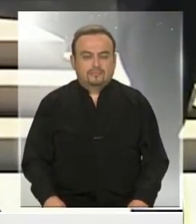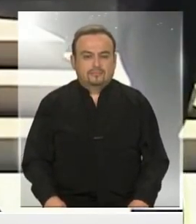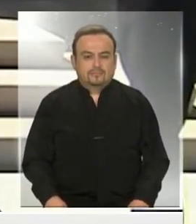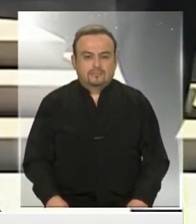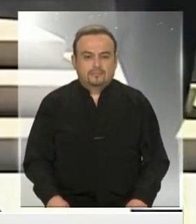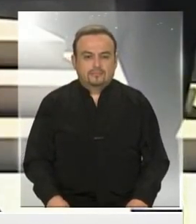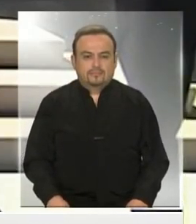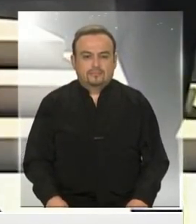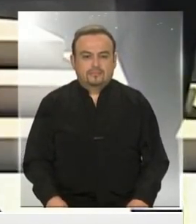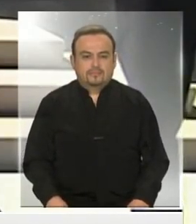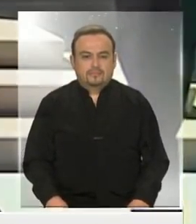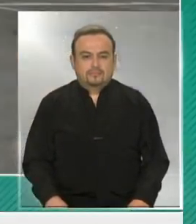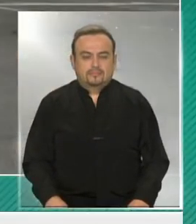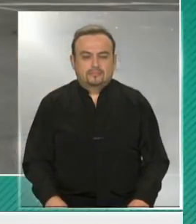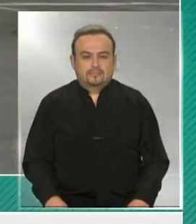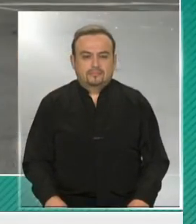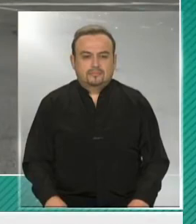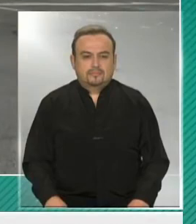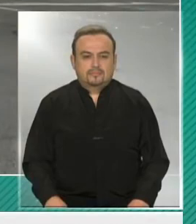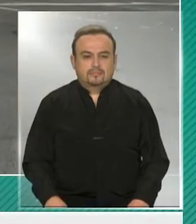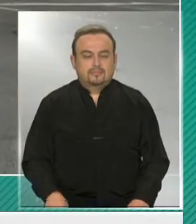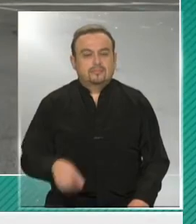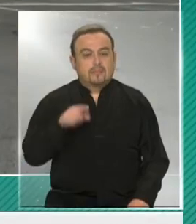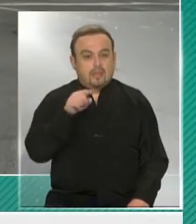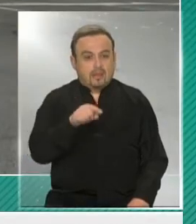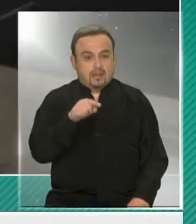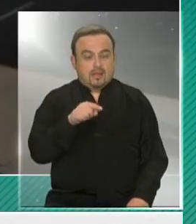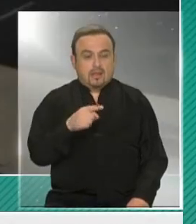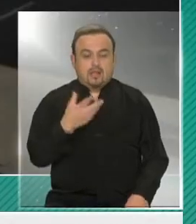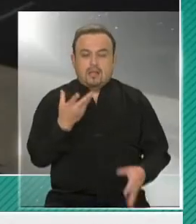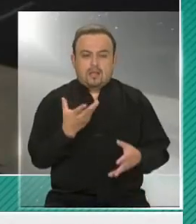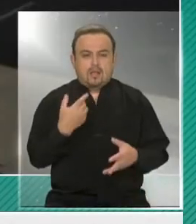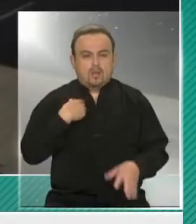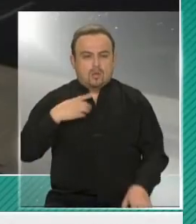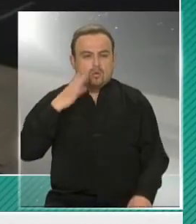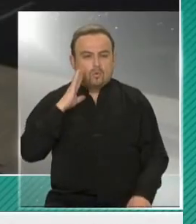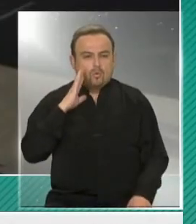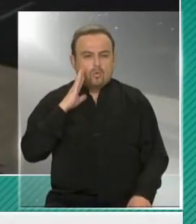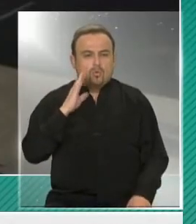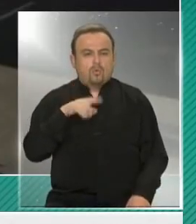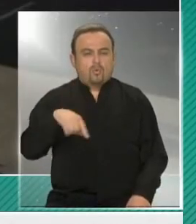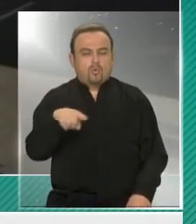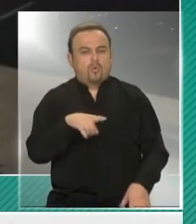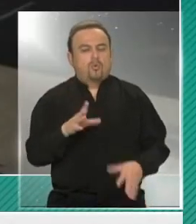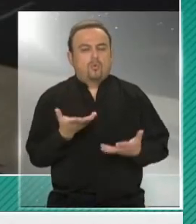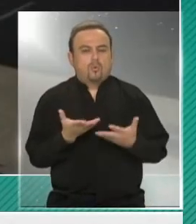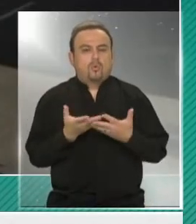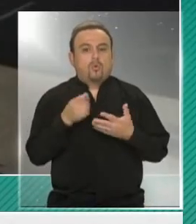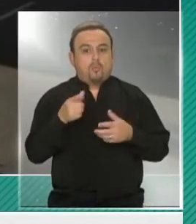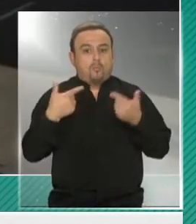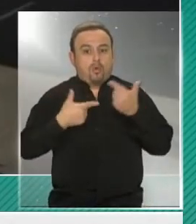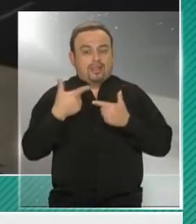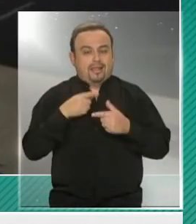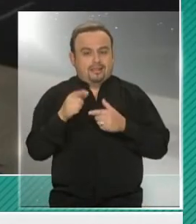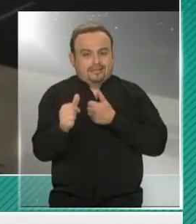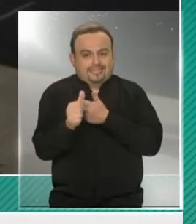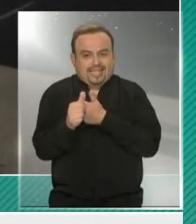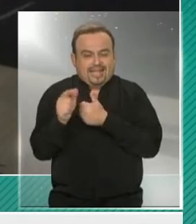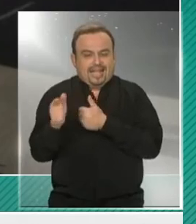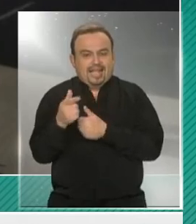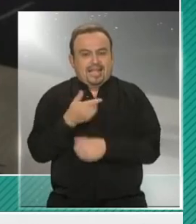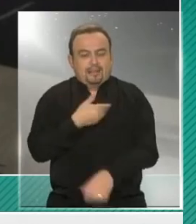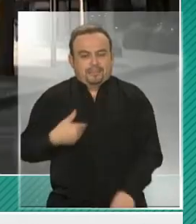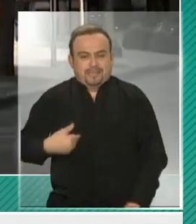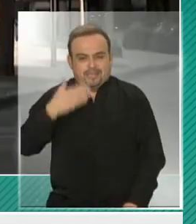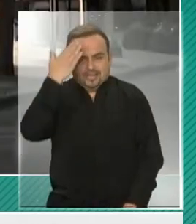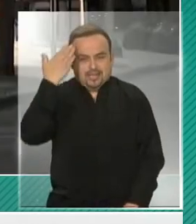el productor a quien veíamos y escuchábamos ahí es un político muy cercano al presidente de